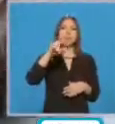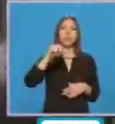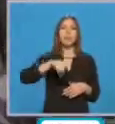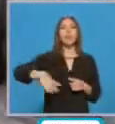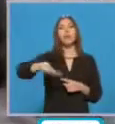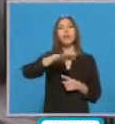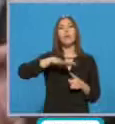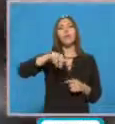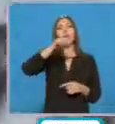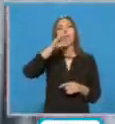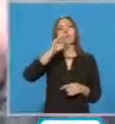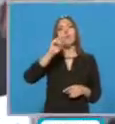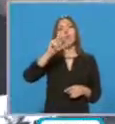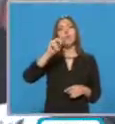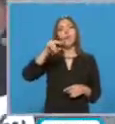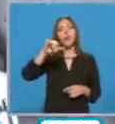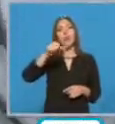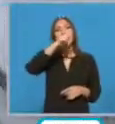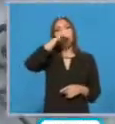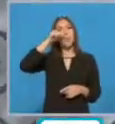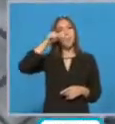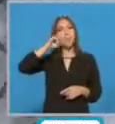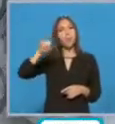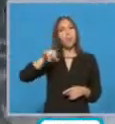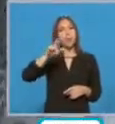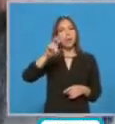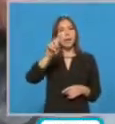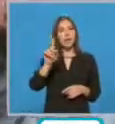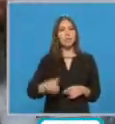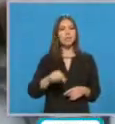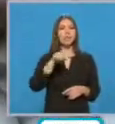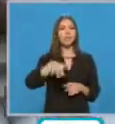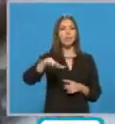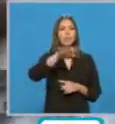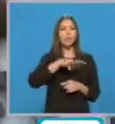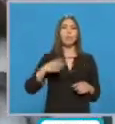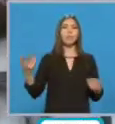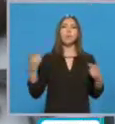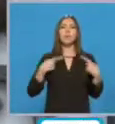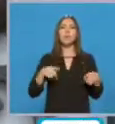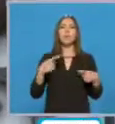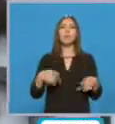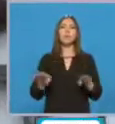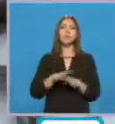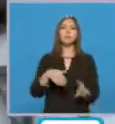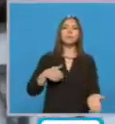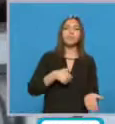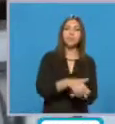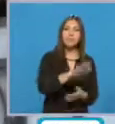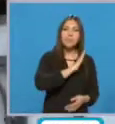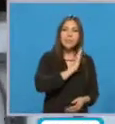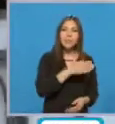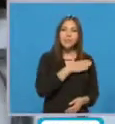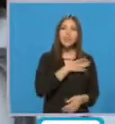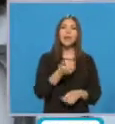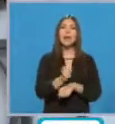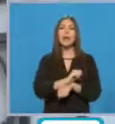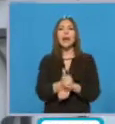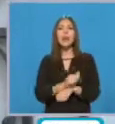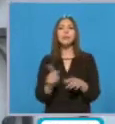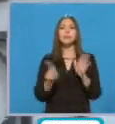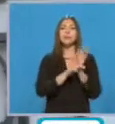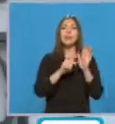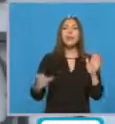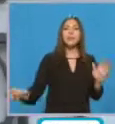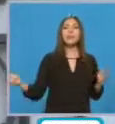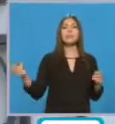Juárez. Ay. Colonia de músicos, de exiliados españoles, de artistas, periodistas,